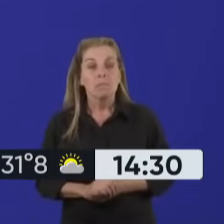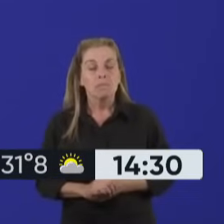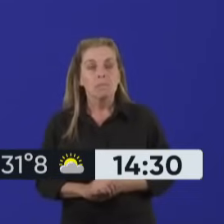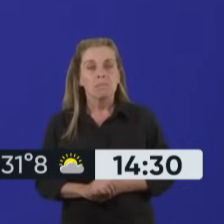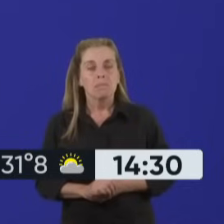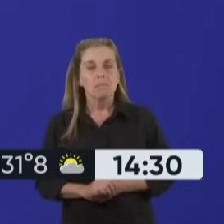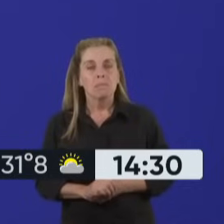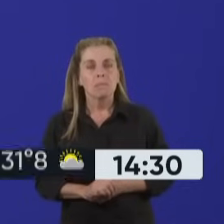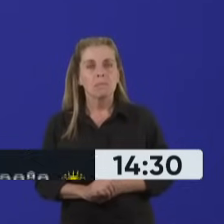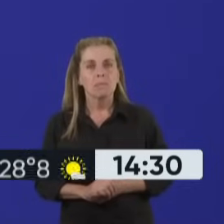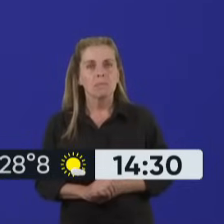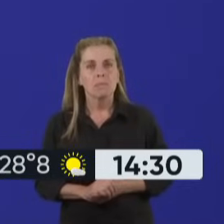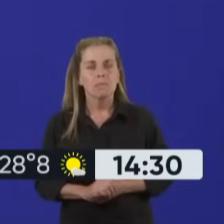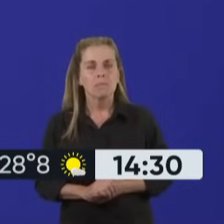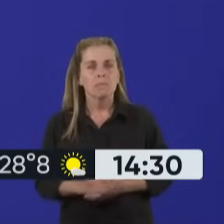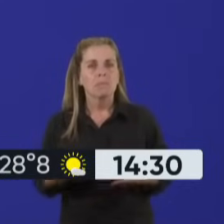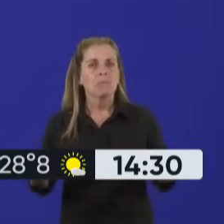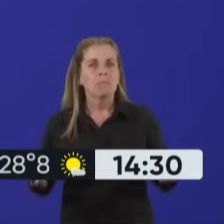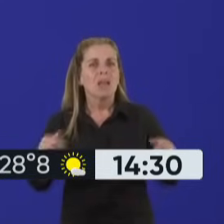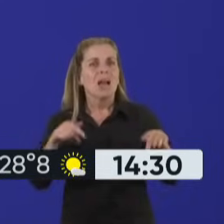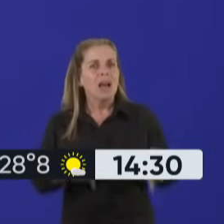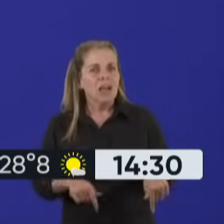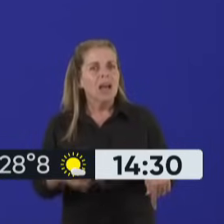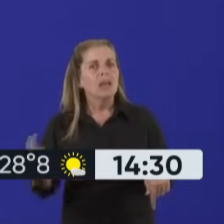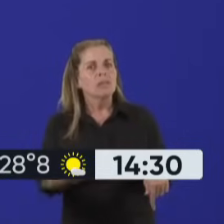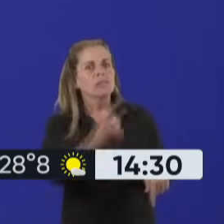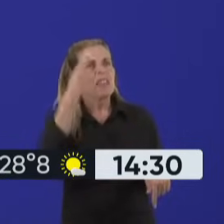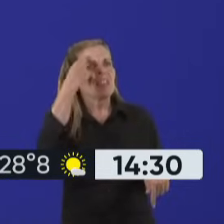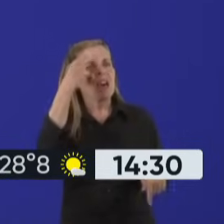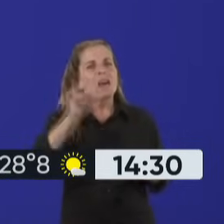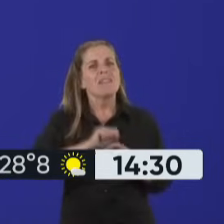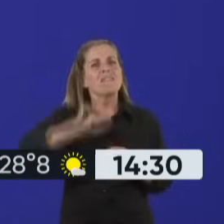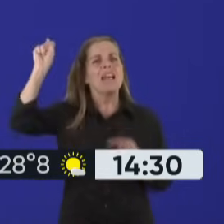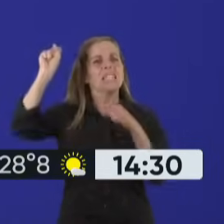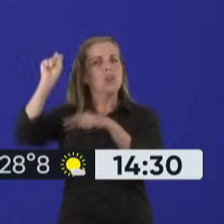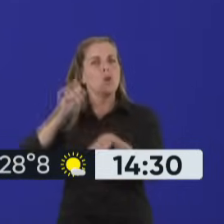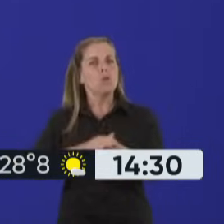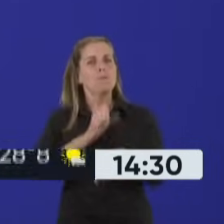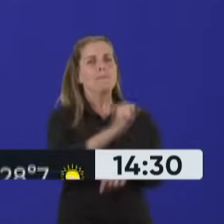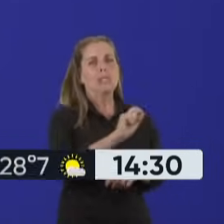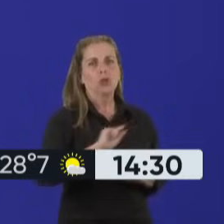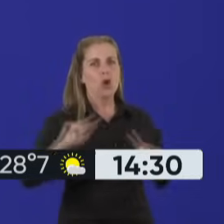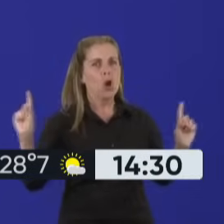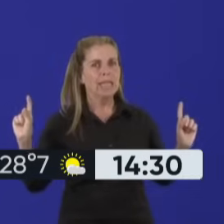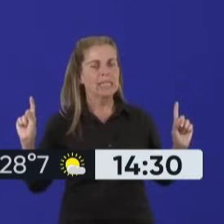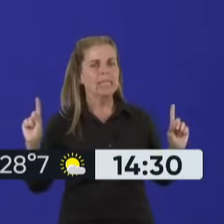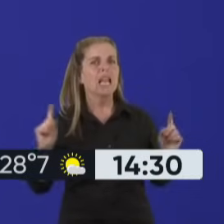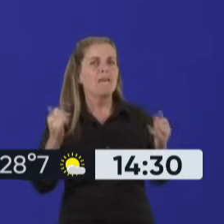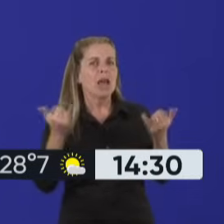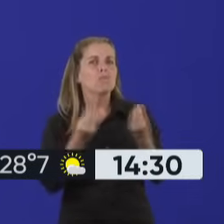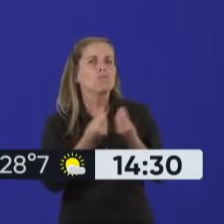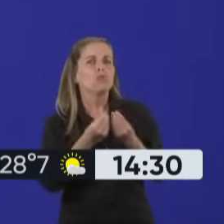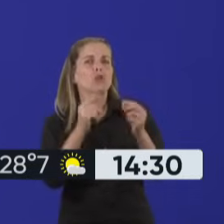Porque acá se sostenía que la inflación no era monetaria, sino que era multicausal.